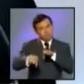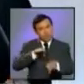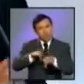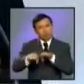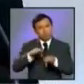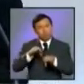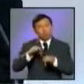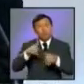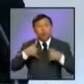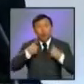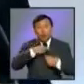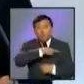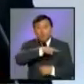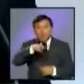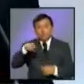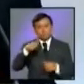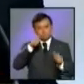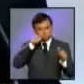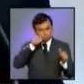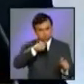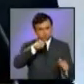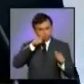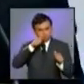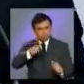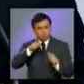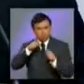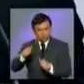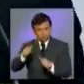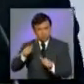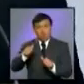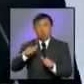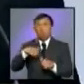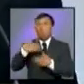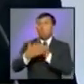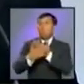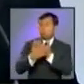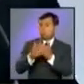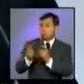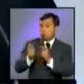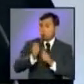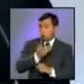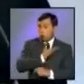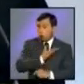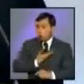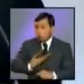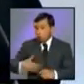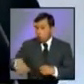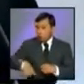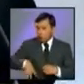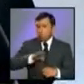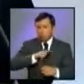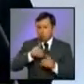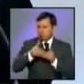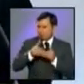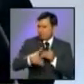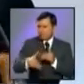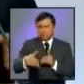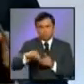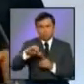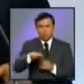grafiques sí de corrupción tanto en el Estado de México como en el Distrito Federal brutal en los casos